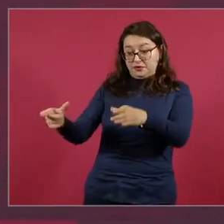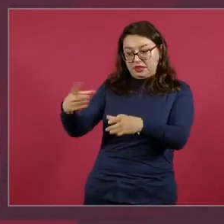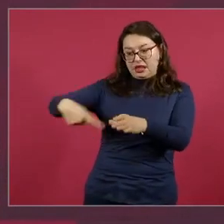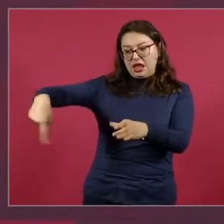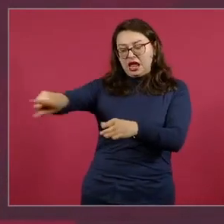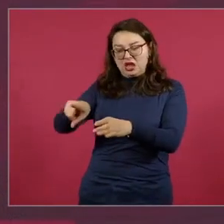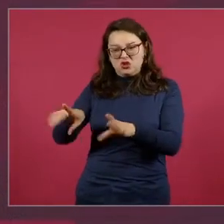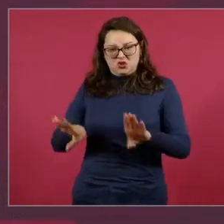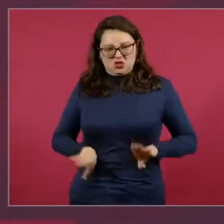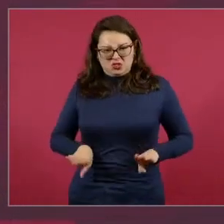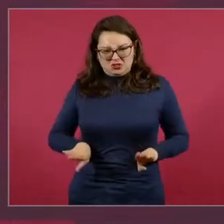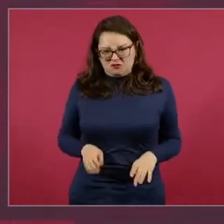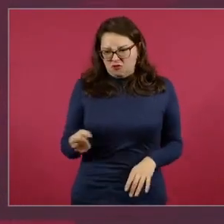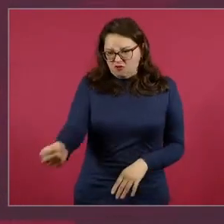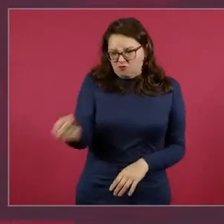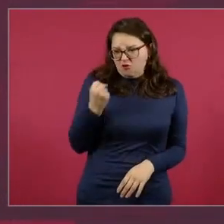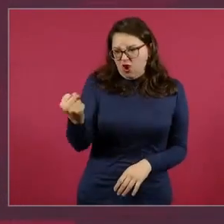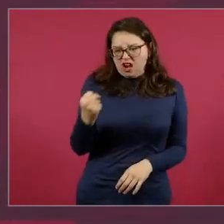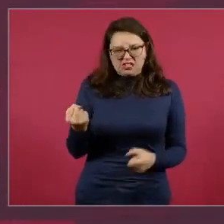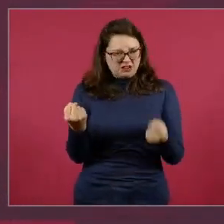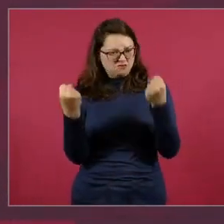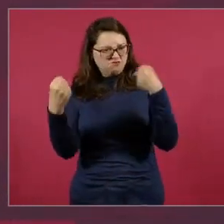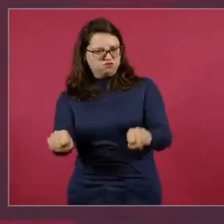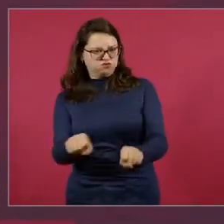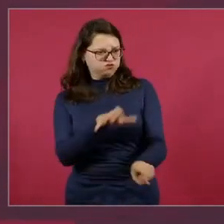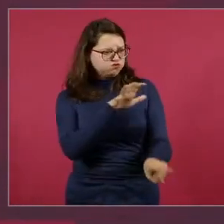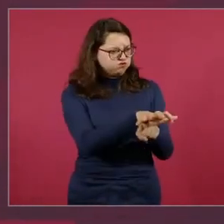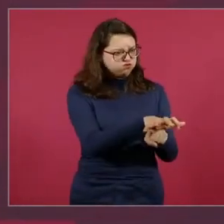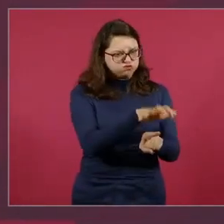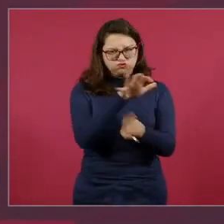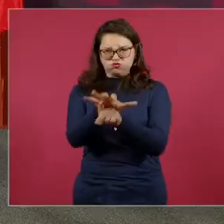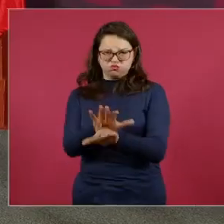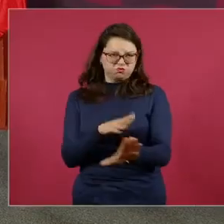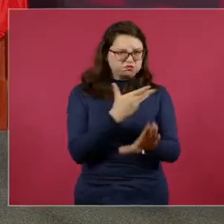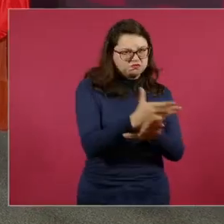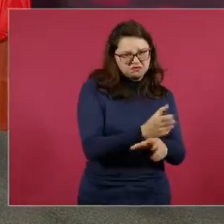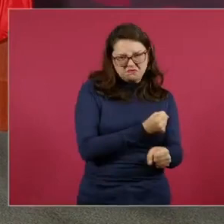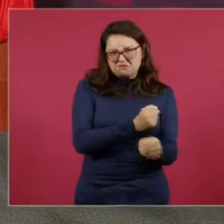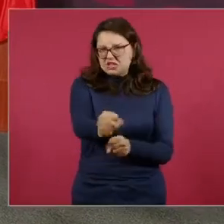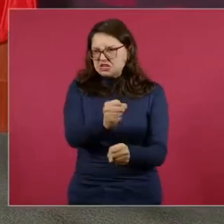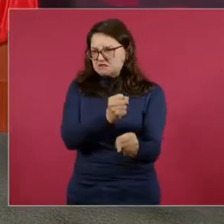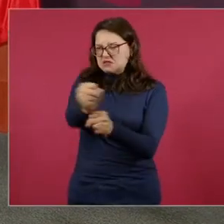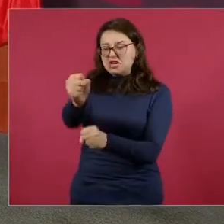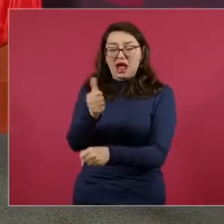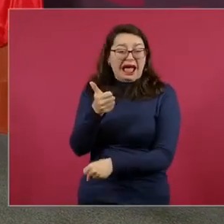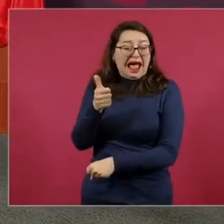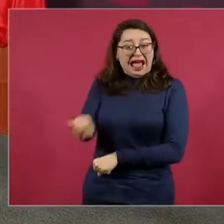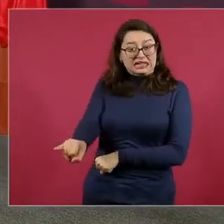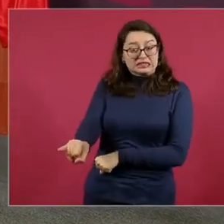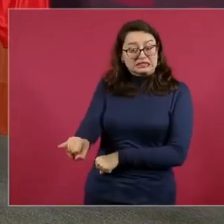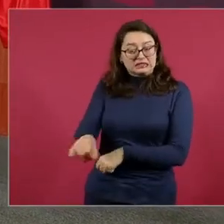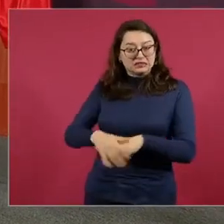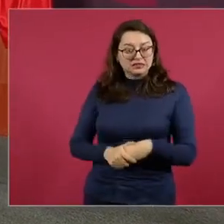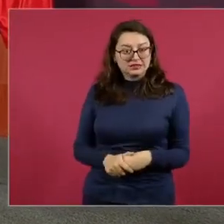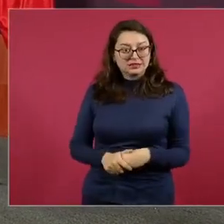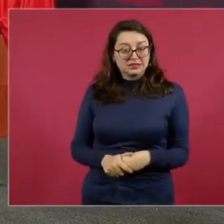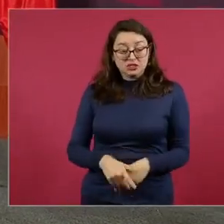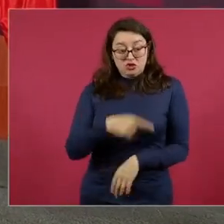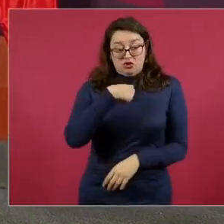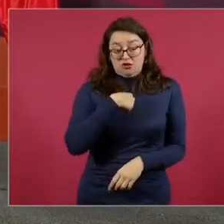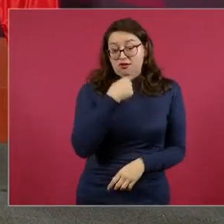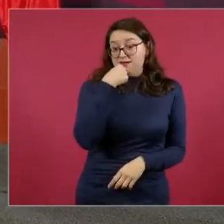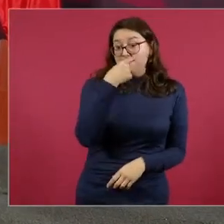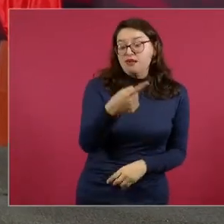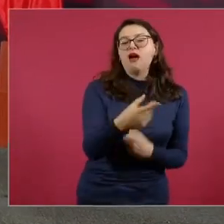Por eso se burlaban cuando hablaba yo, y se burlan de abrazos, no balazos.